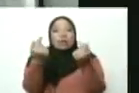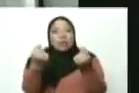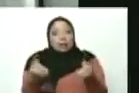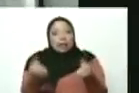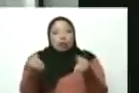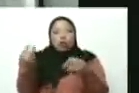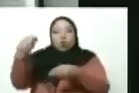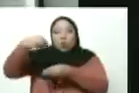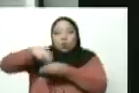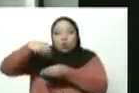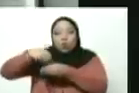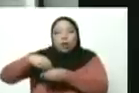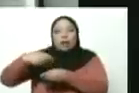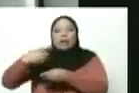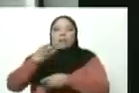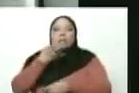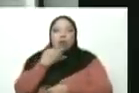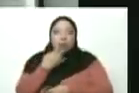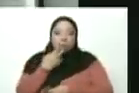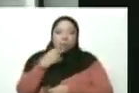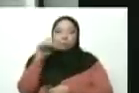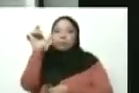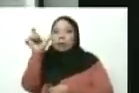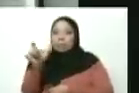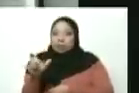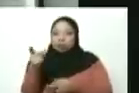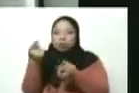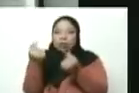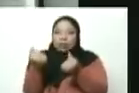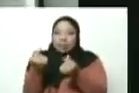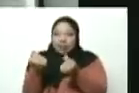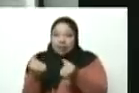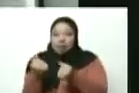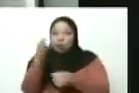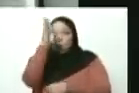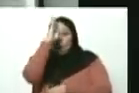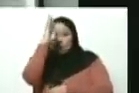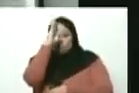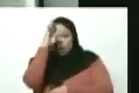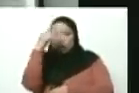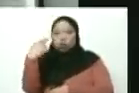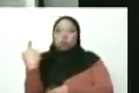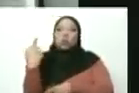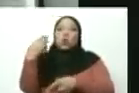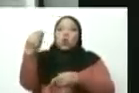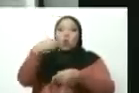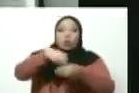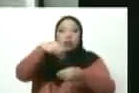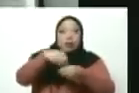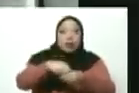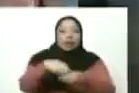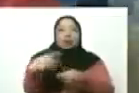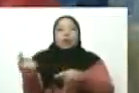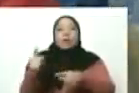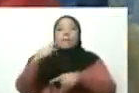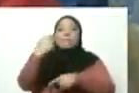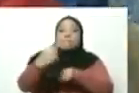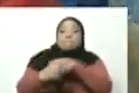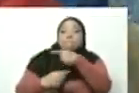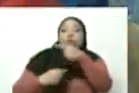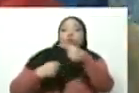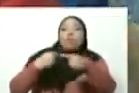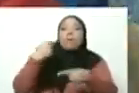intereses a nombre de los clientes pero emitiendo cheques a nombre de las otras empresas del consorcio es decir